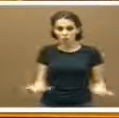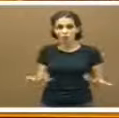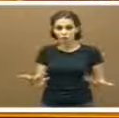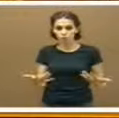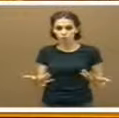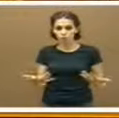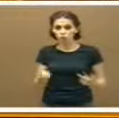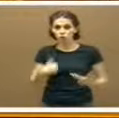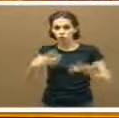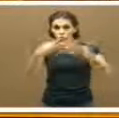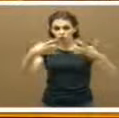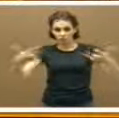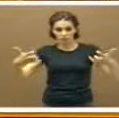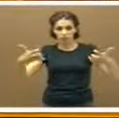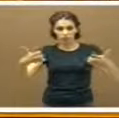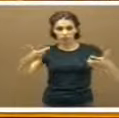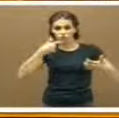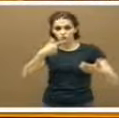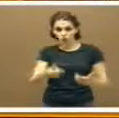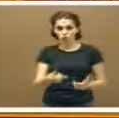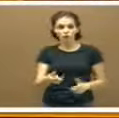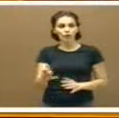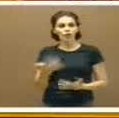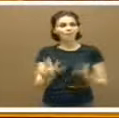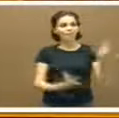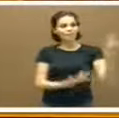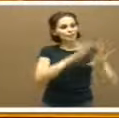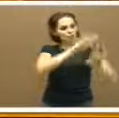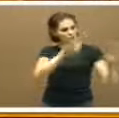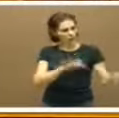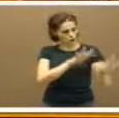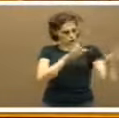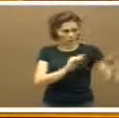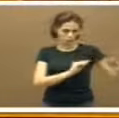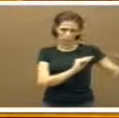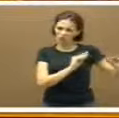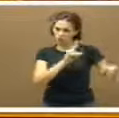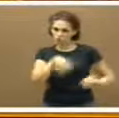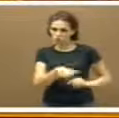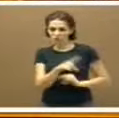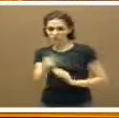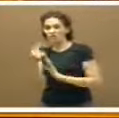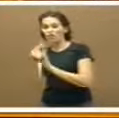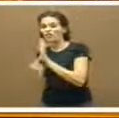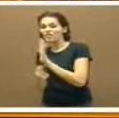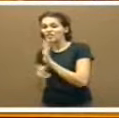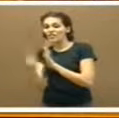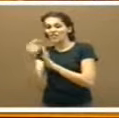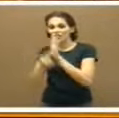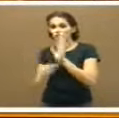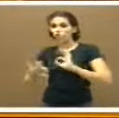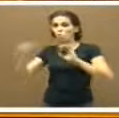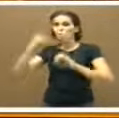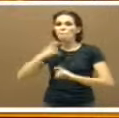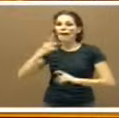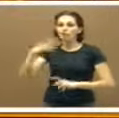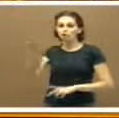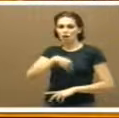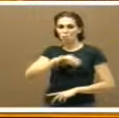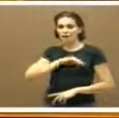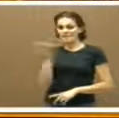y cito, no con la demagogia que usted habla aquí, cito, los datos del Banco de España de hace tan solo